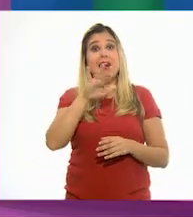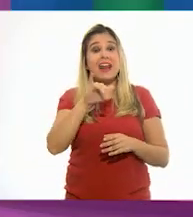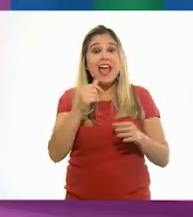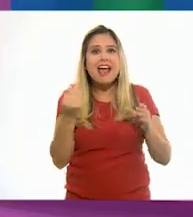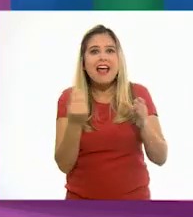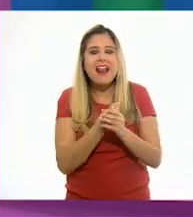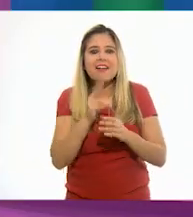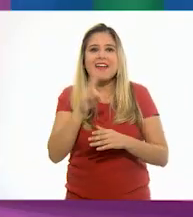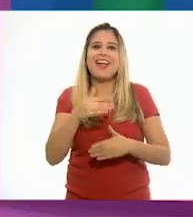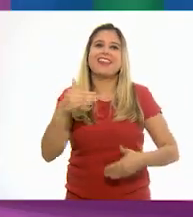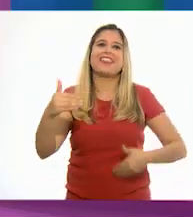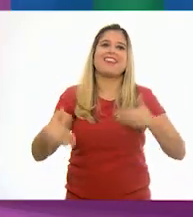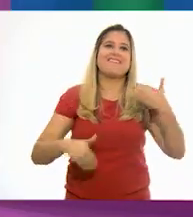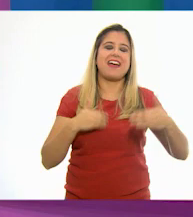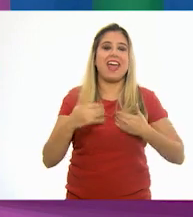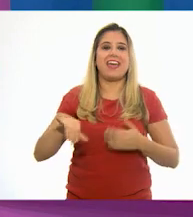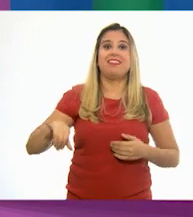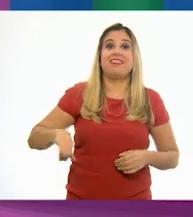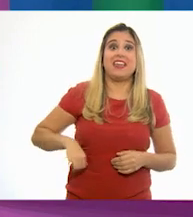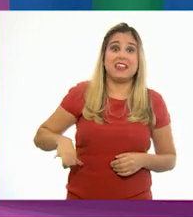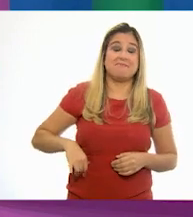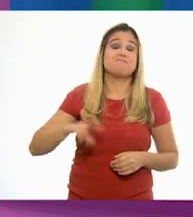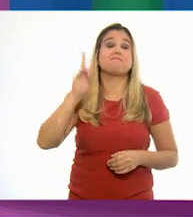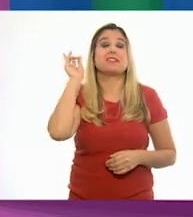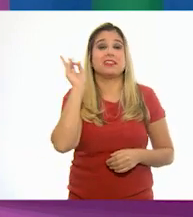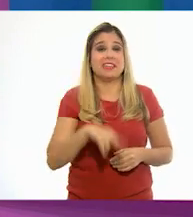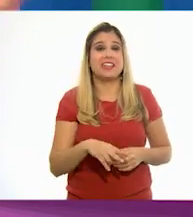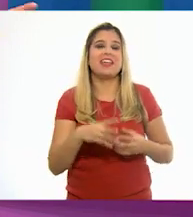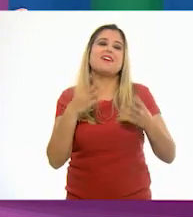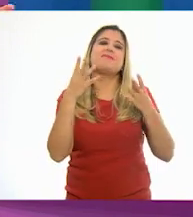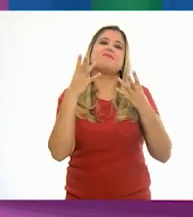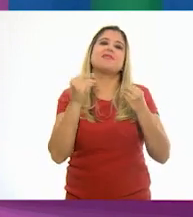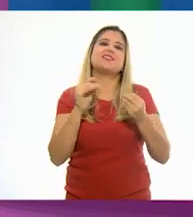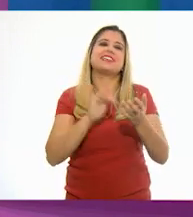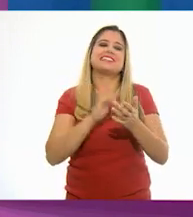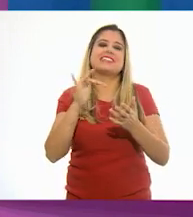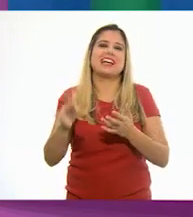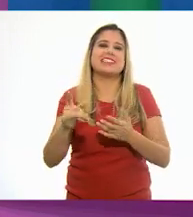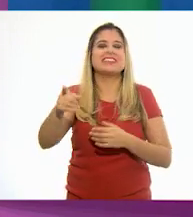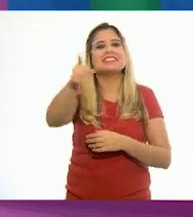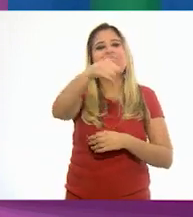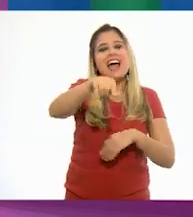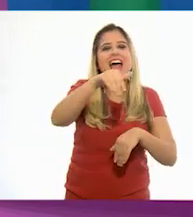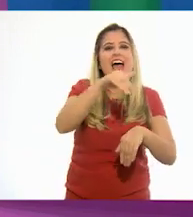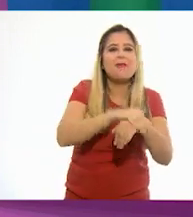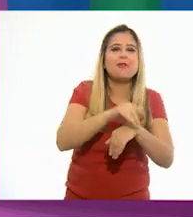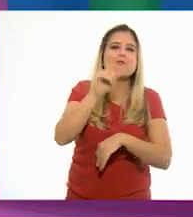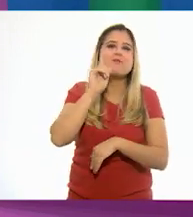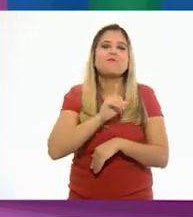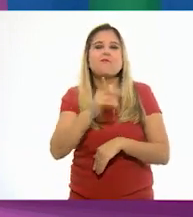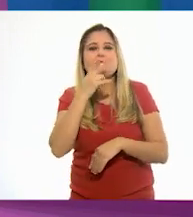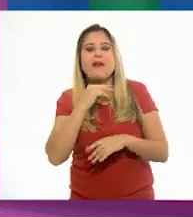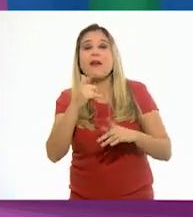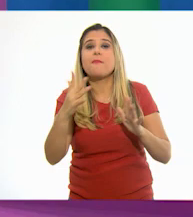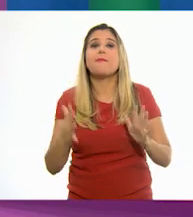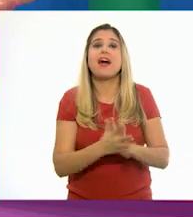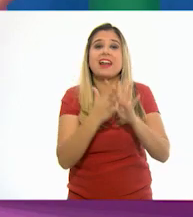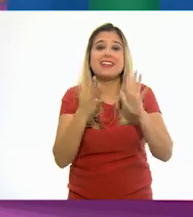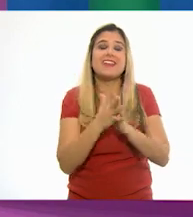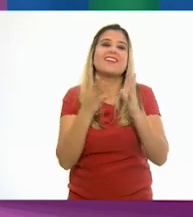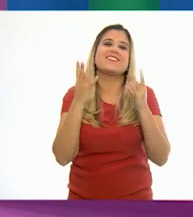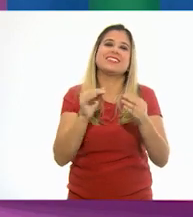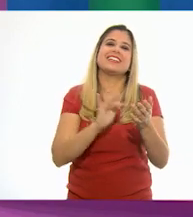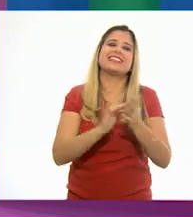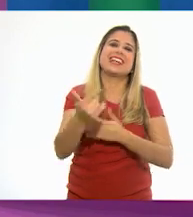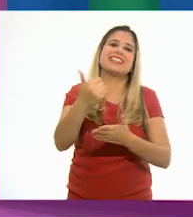estado muy divertida e interesante, la verdad. Muchísimas gracias también a nuestros amiguitos y amiguitas ahí en casa que participaron. Muchísimas